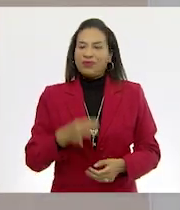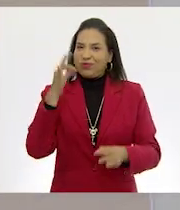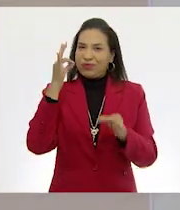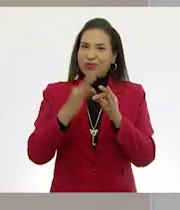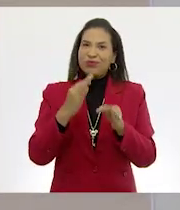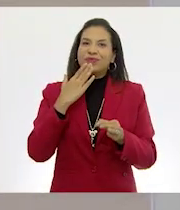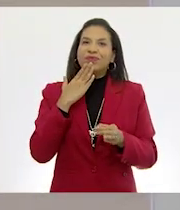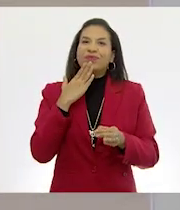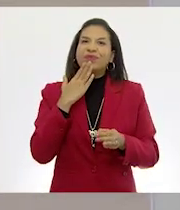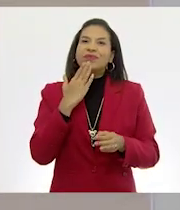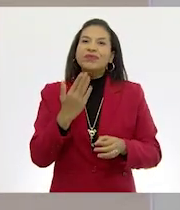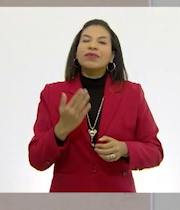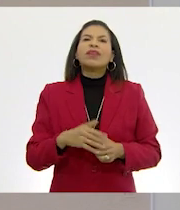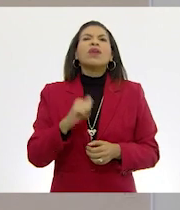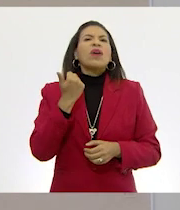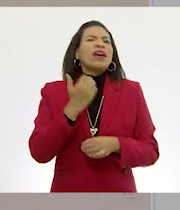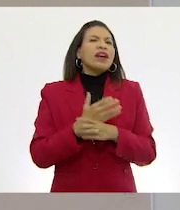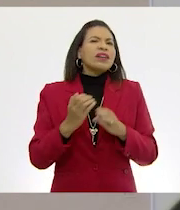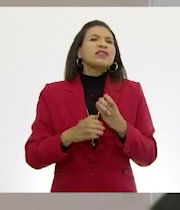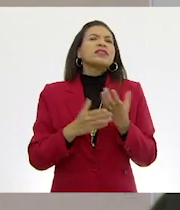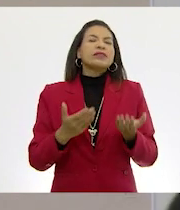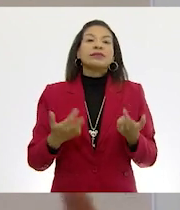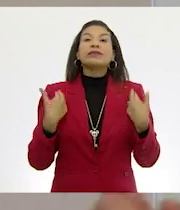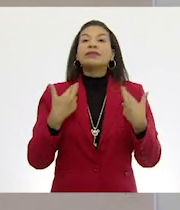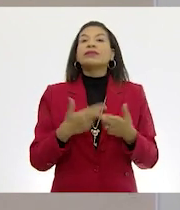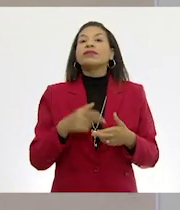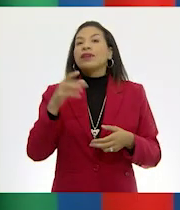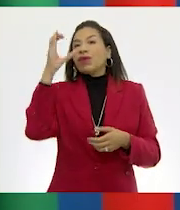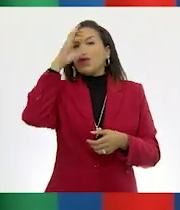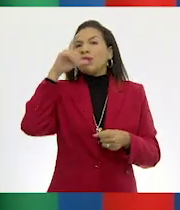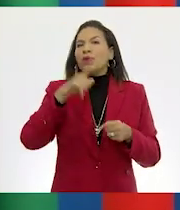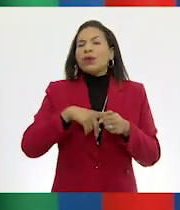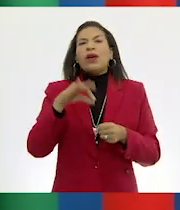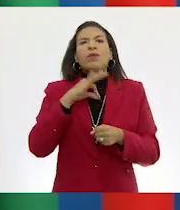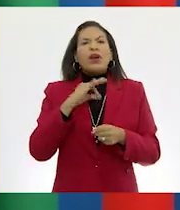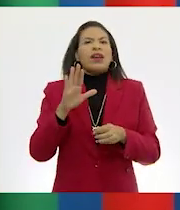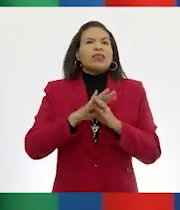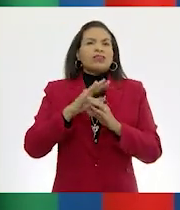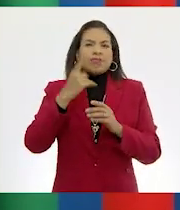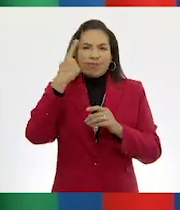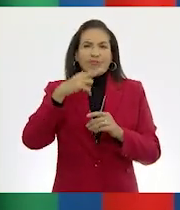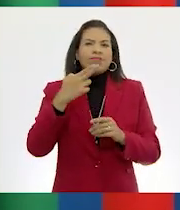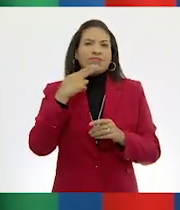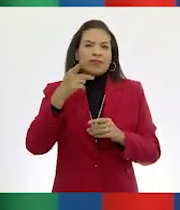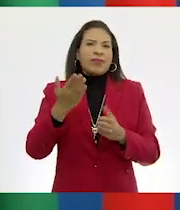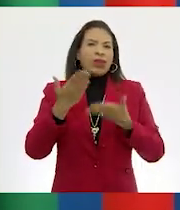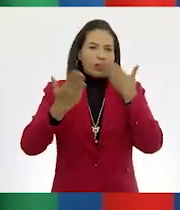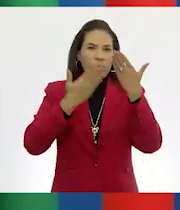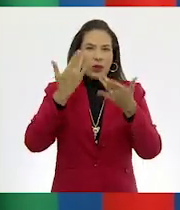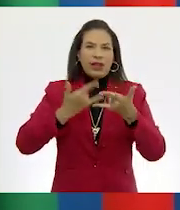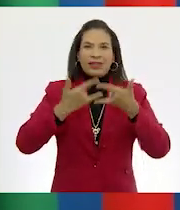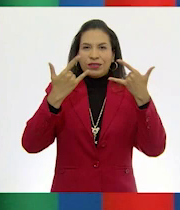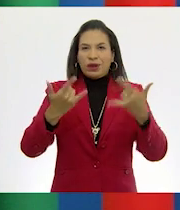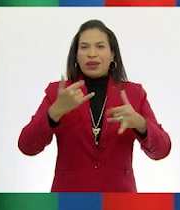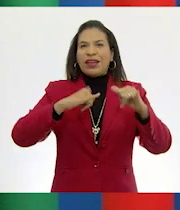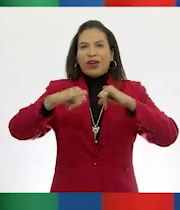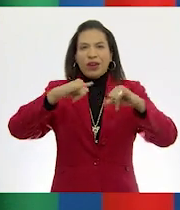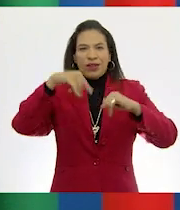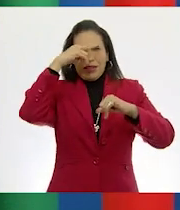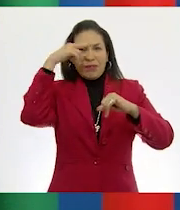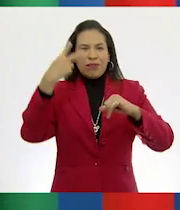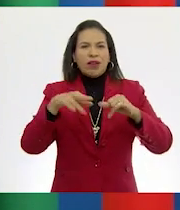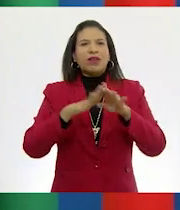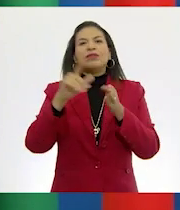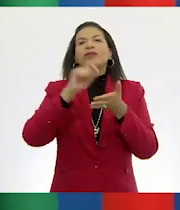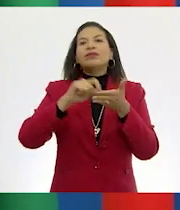Perfecto. ¿Qué más? Maestra, en cultura también se fomenta el estudio de la historia y geografía de México